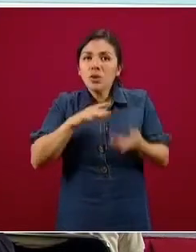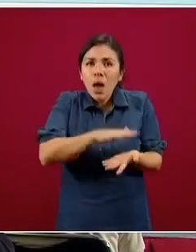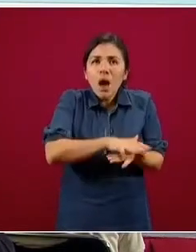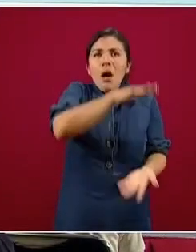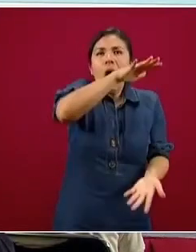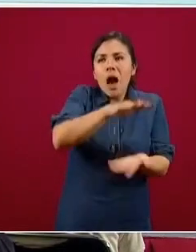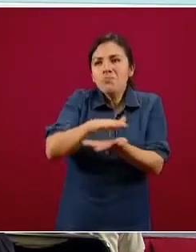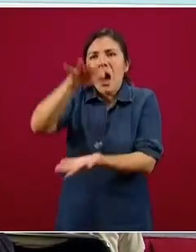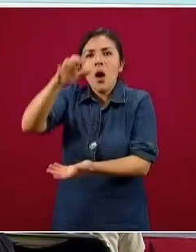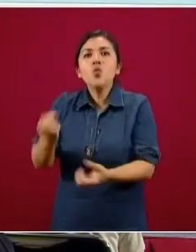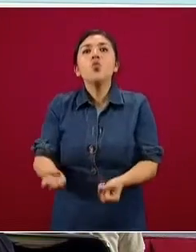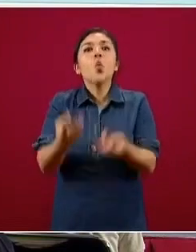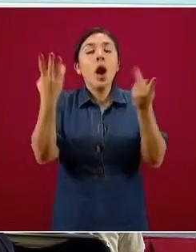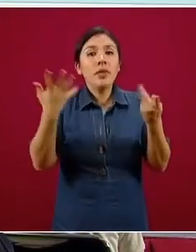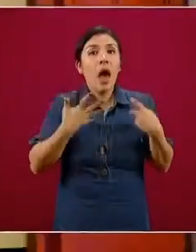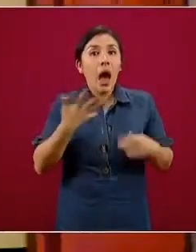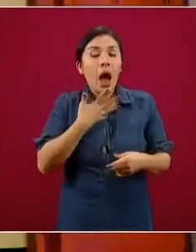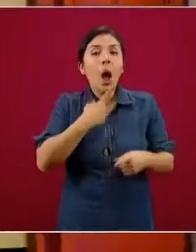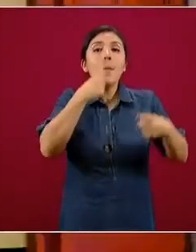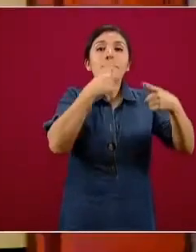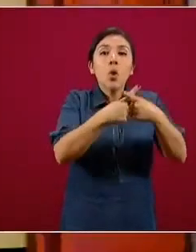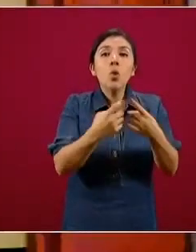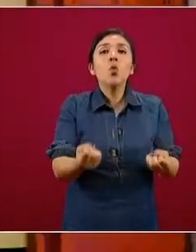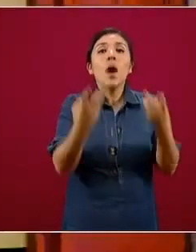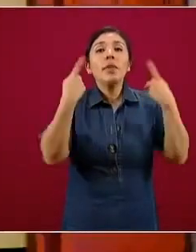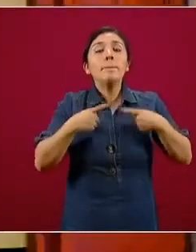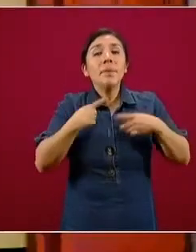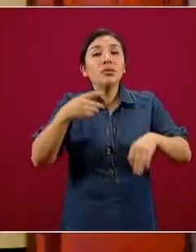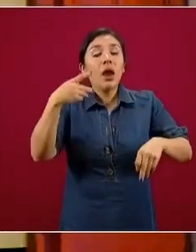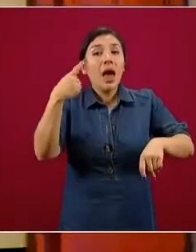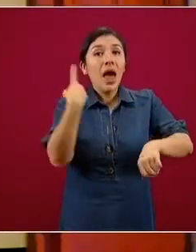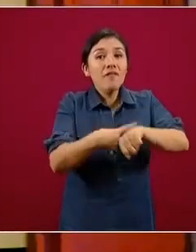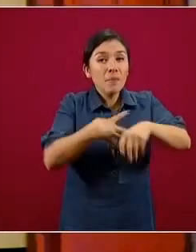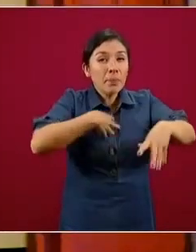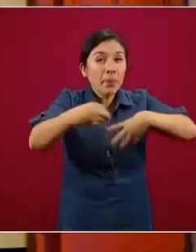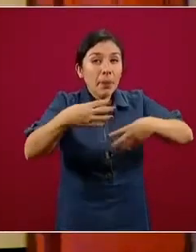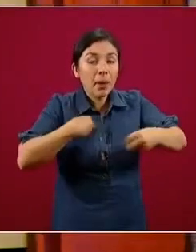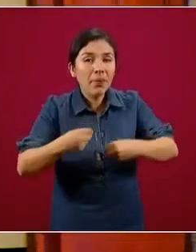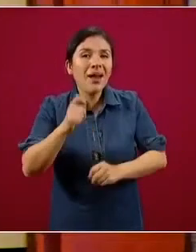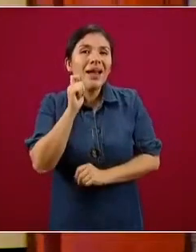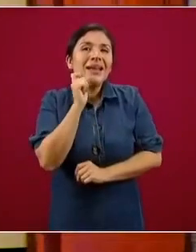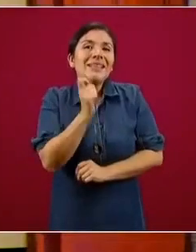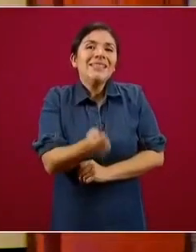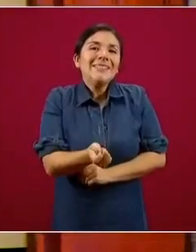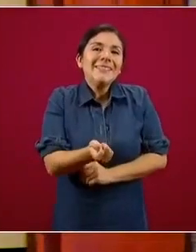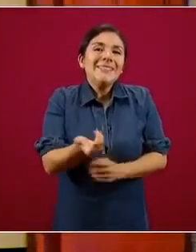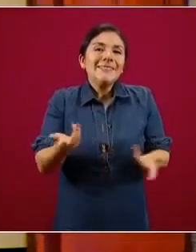diferentes por el número de casos ocurridos es un